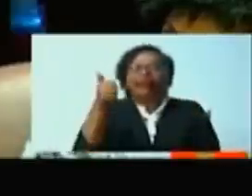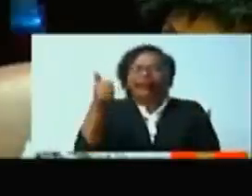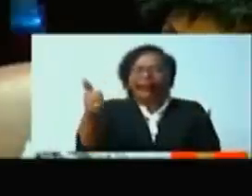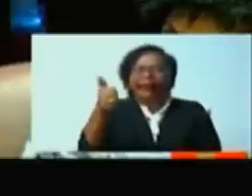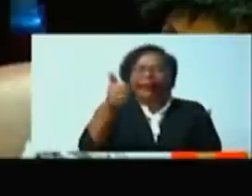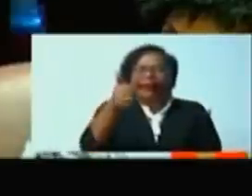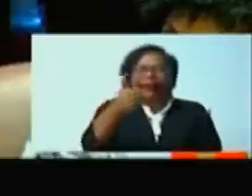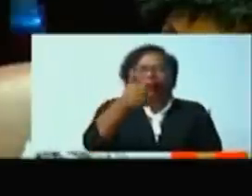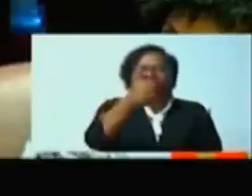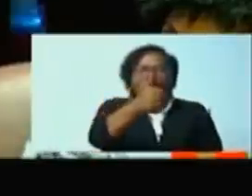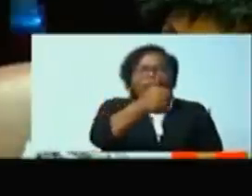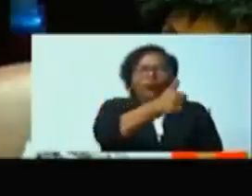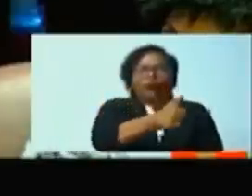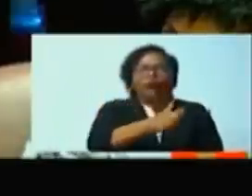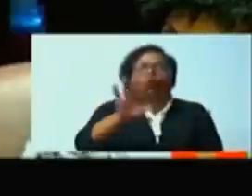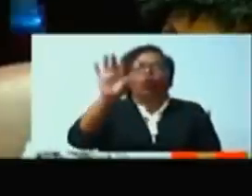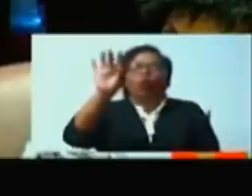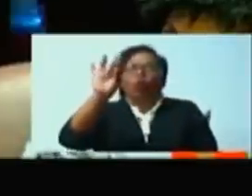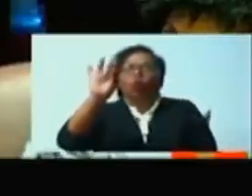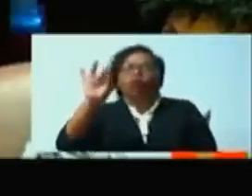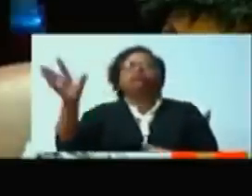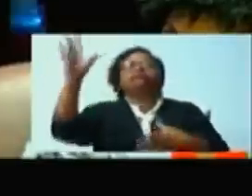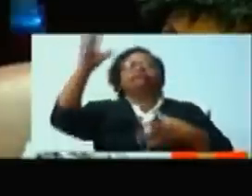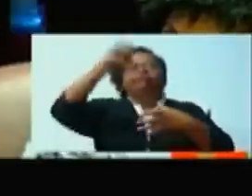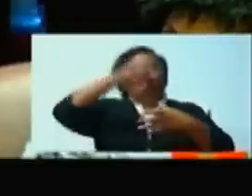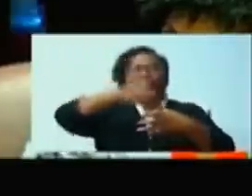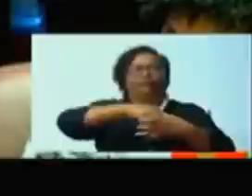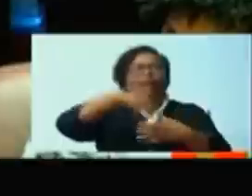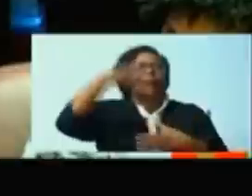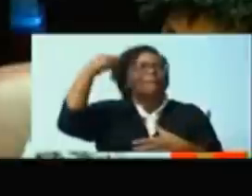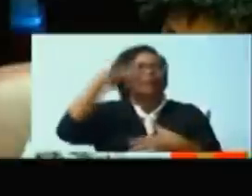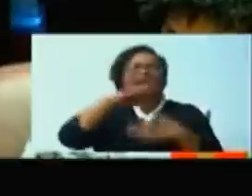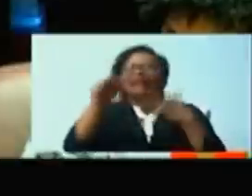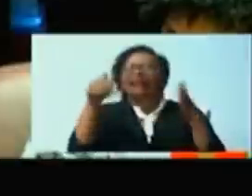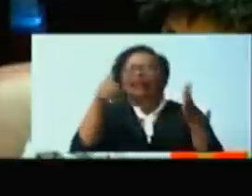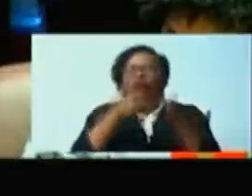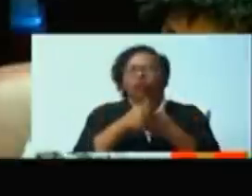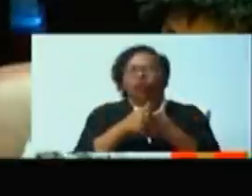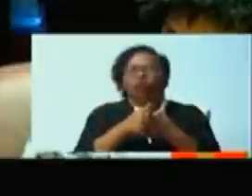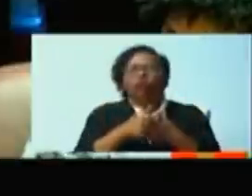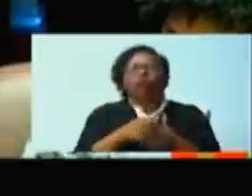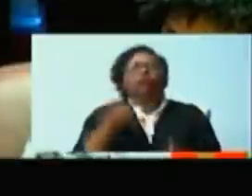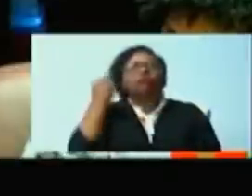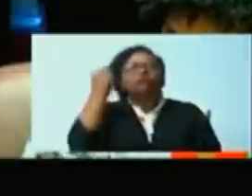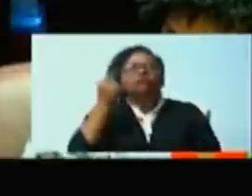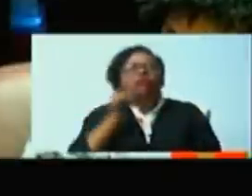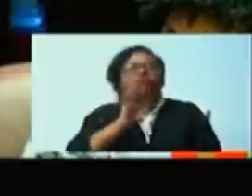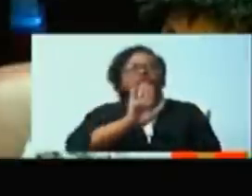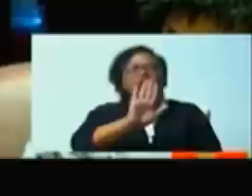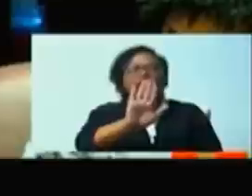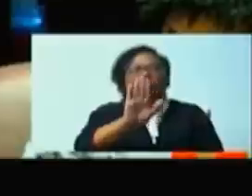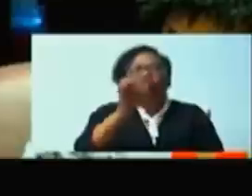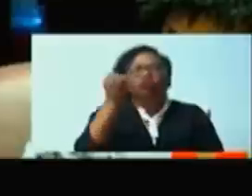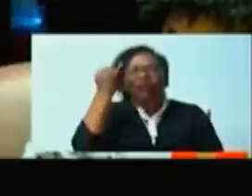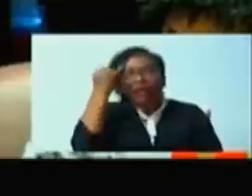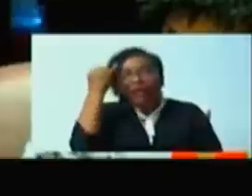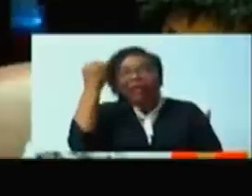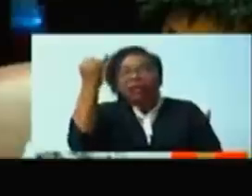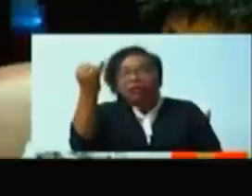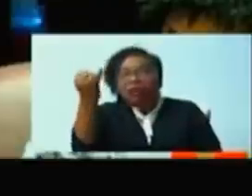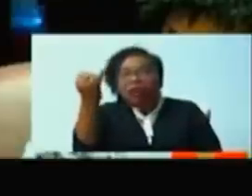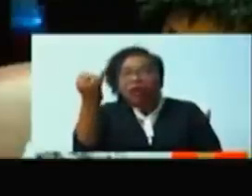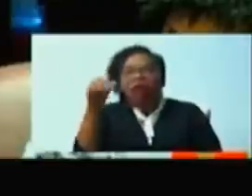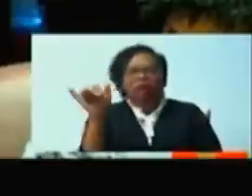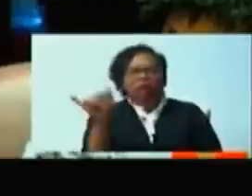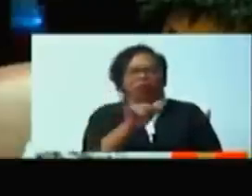tenga mayoría pueda imponerse que por lo menos todas las voces se puedan escuchar eso se hace por ejemplo cuando se conoce el presupuesto general